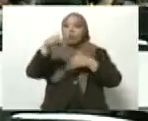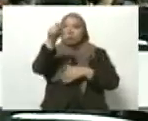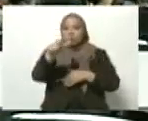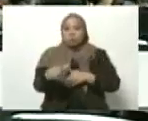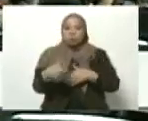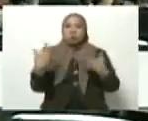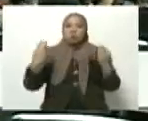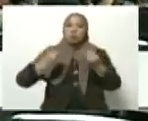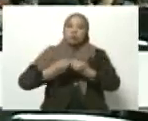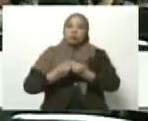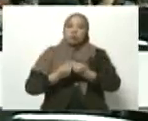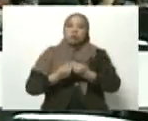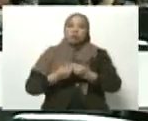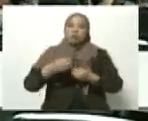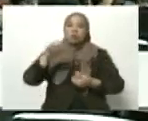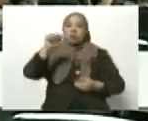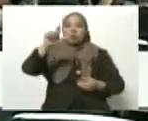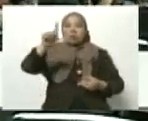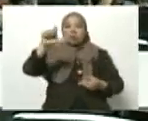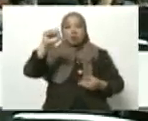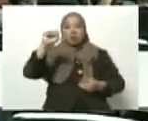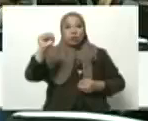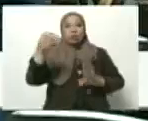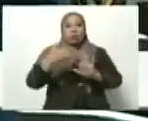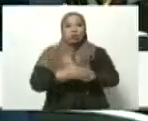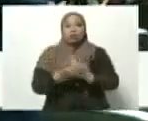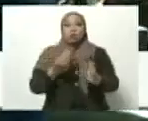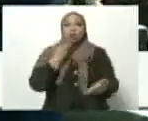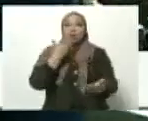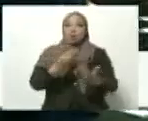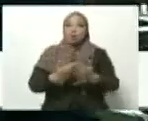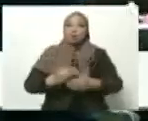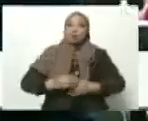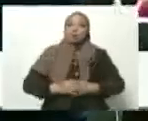a Alex Saab, diplomático venezolano. Muchas gracias.